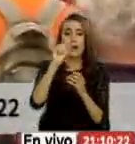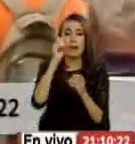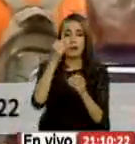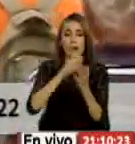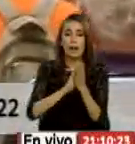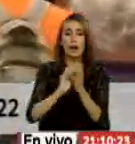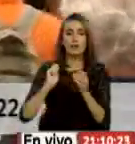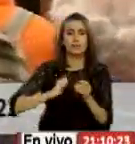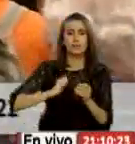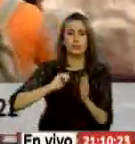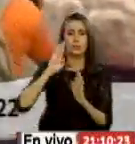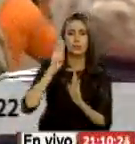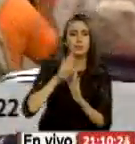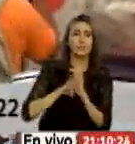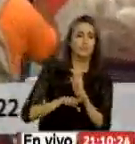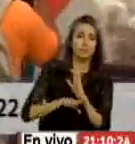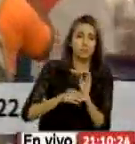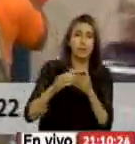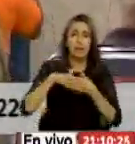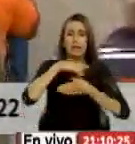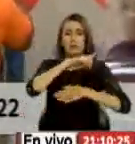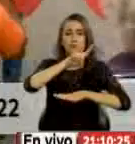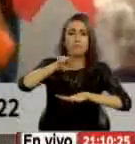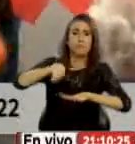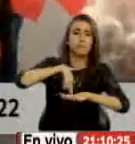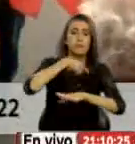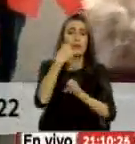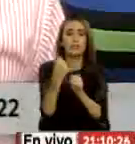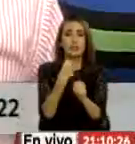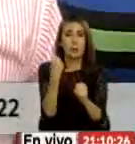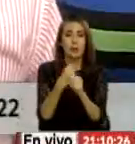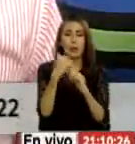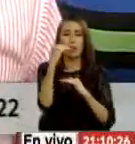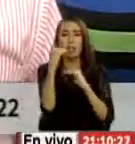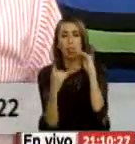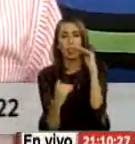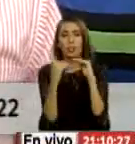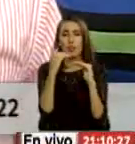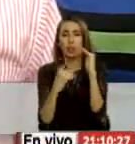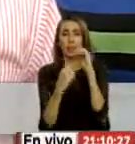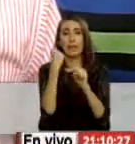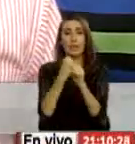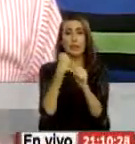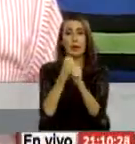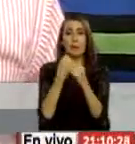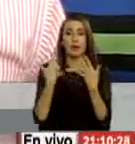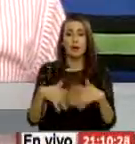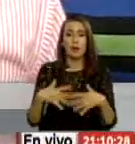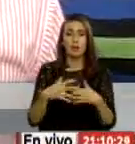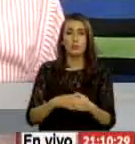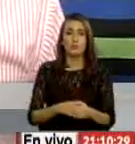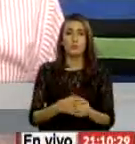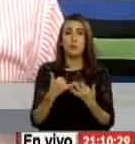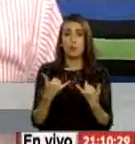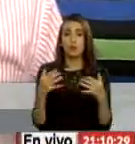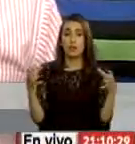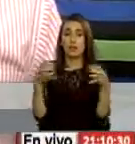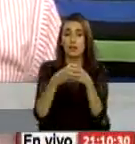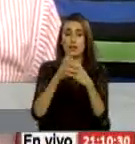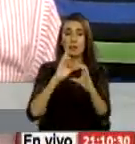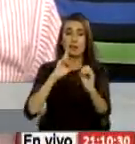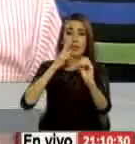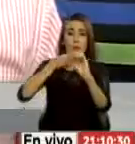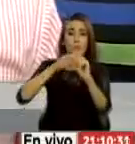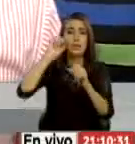indignos, extendidas jornadas laborales e inestabilidad. Estamos como Partido Socialista participando en este evento de